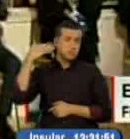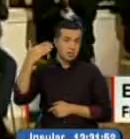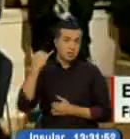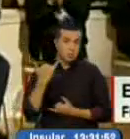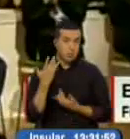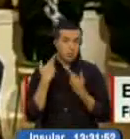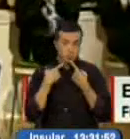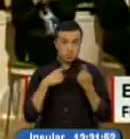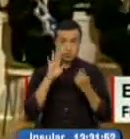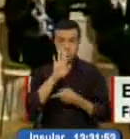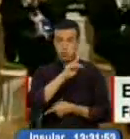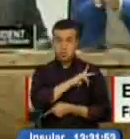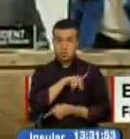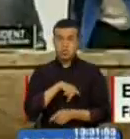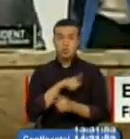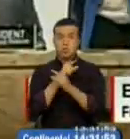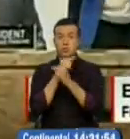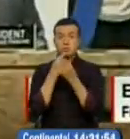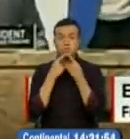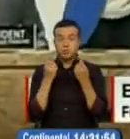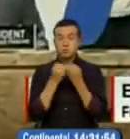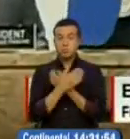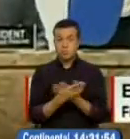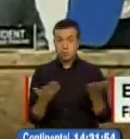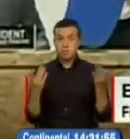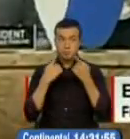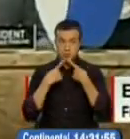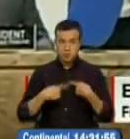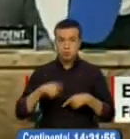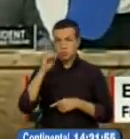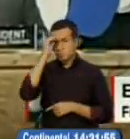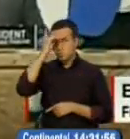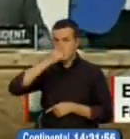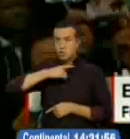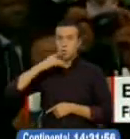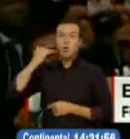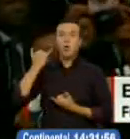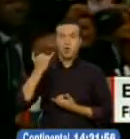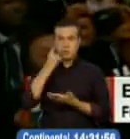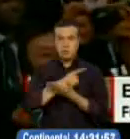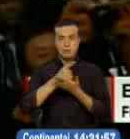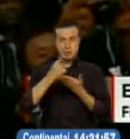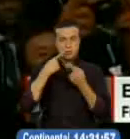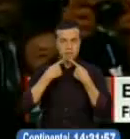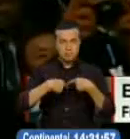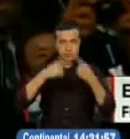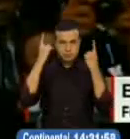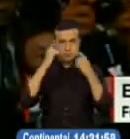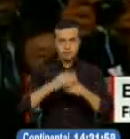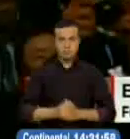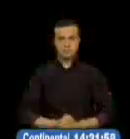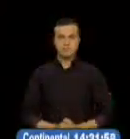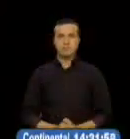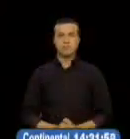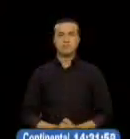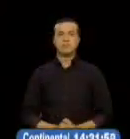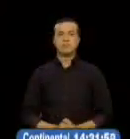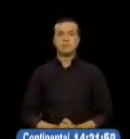horas, a través de su cuenta de Twitter, indicó que anunciaría su decisión esta semana.